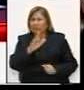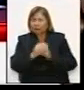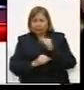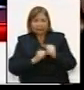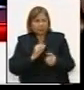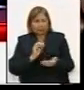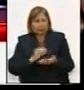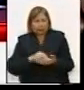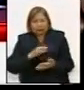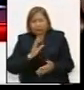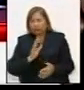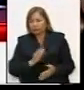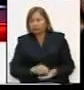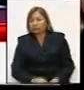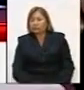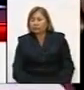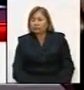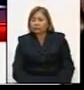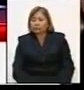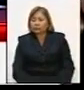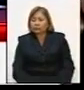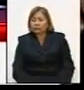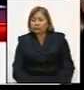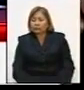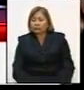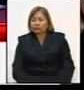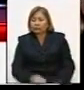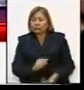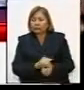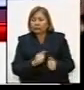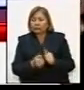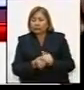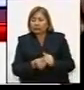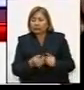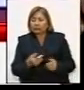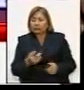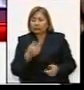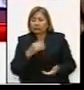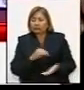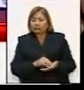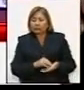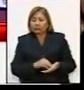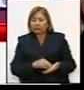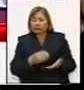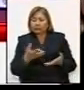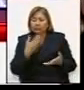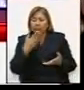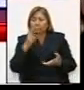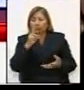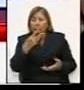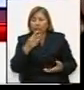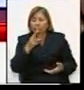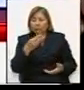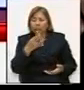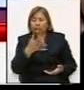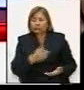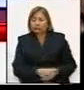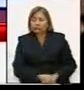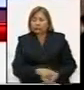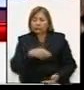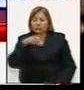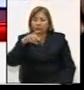más vigente, por lo tanto, cada día es más complicado cambiarla, pero que quisimos hacerlo desde el año 2000 con el presidente